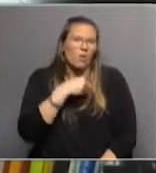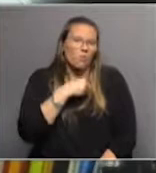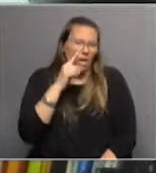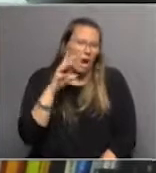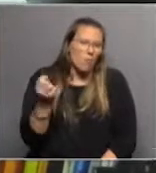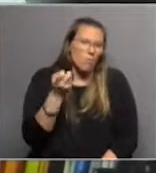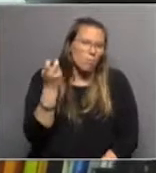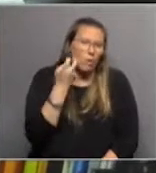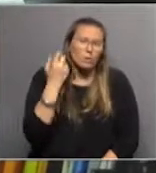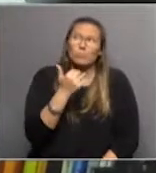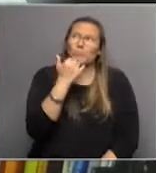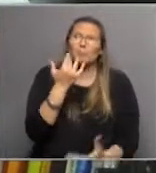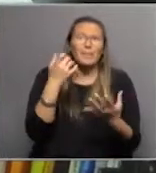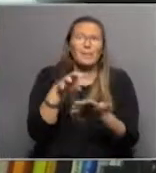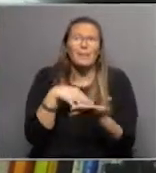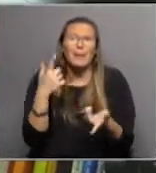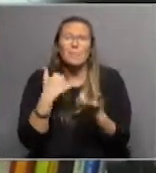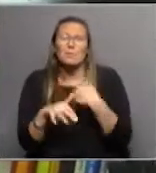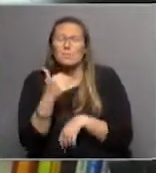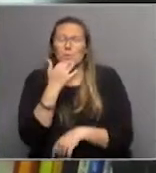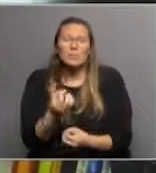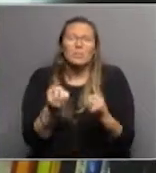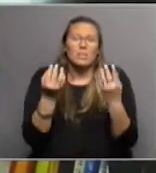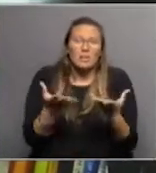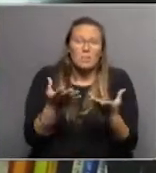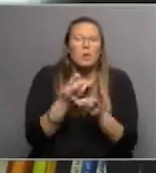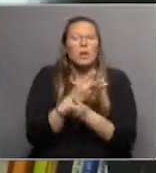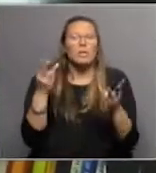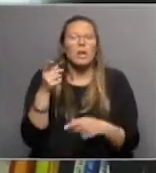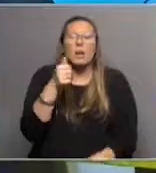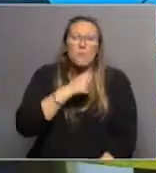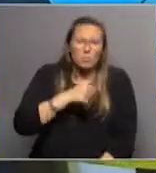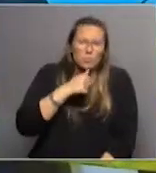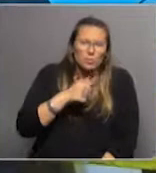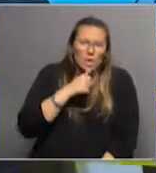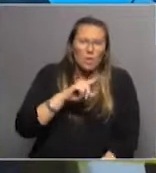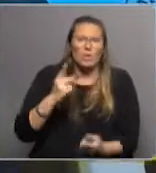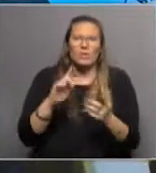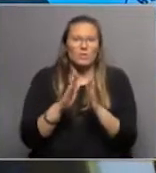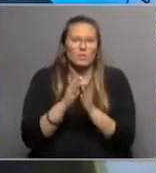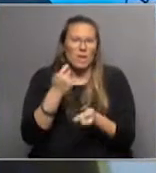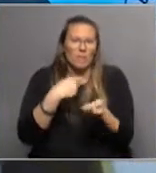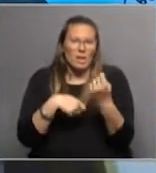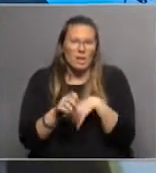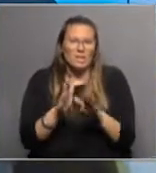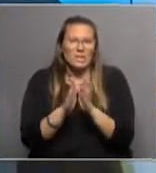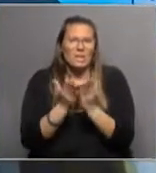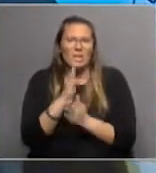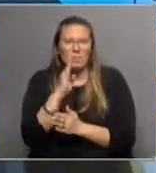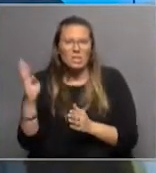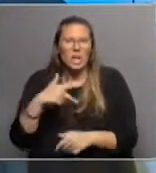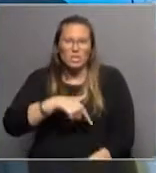buscando o lo que no sabe qué es lo que está buscando. Pero en general se viene a buscar muchos usados que ya no están en las librerías de los shopping y